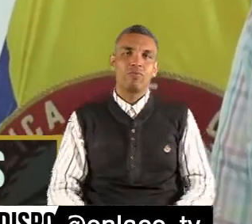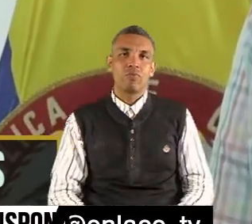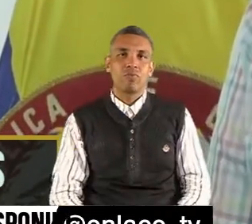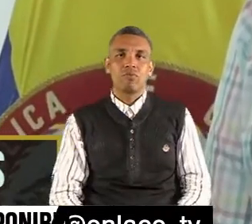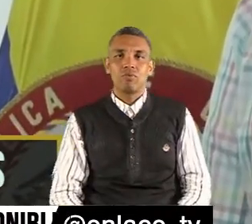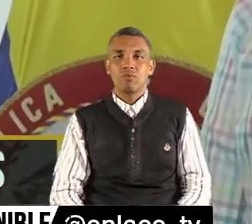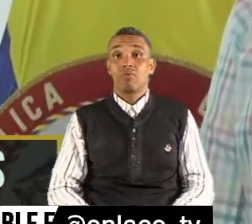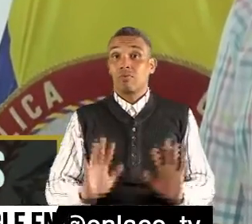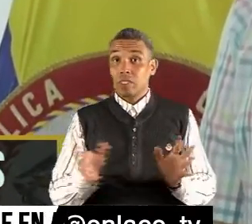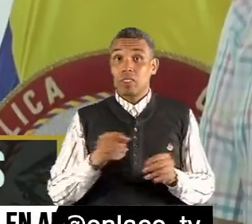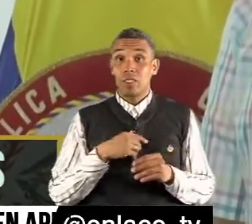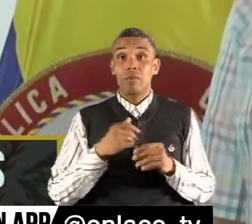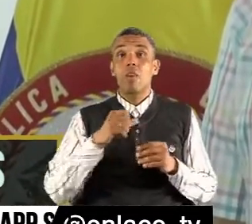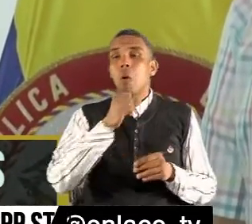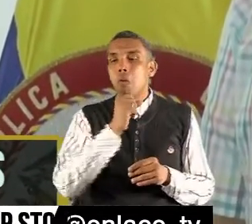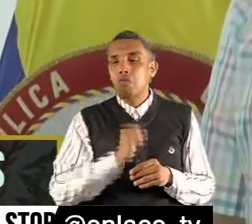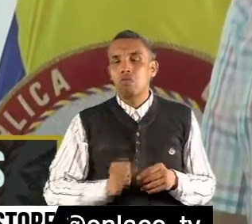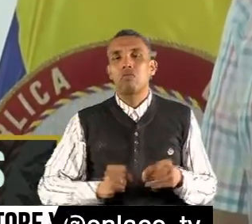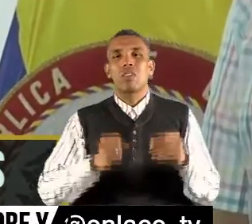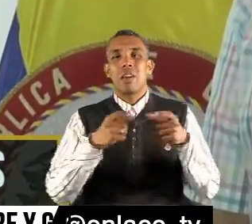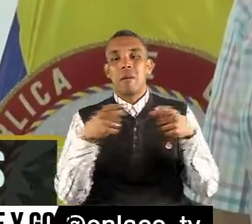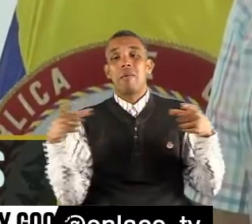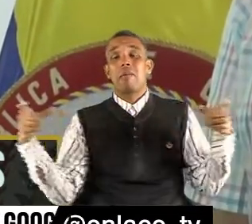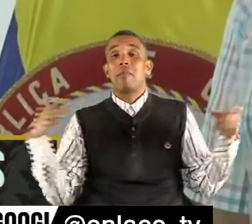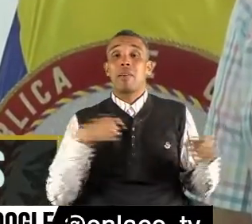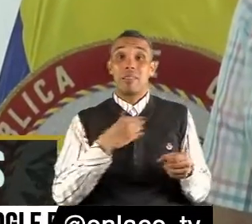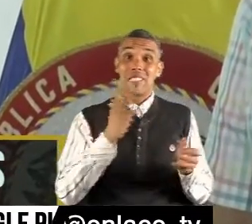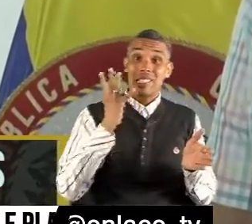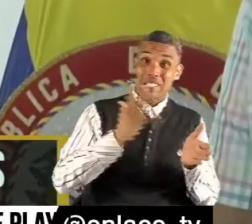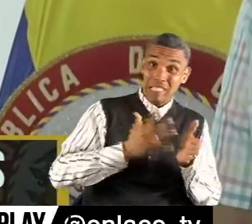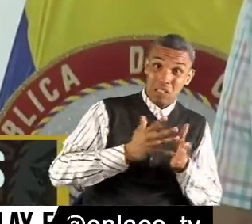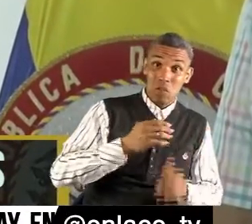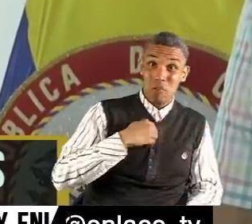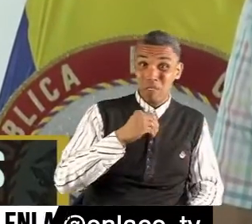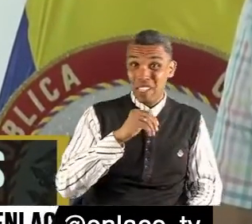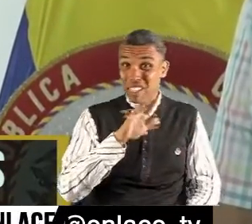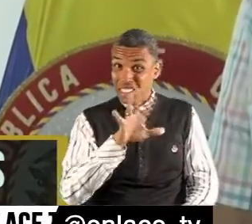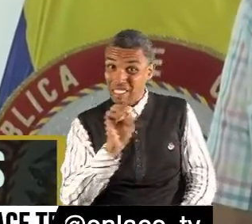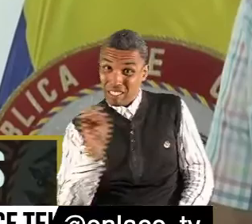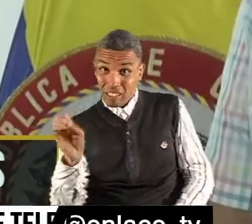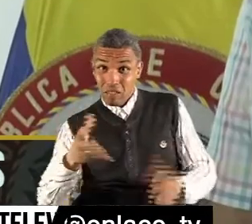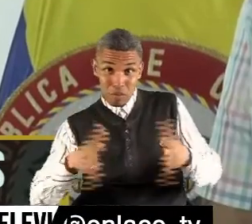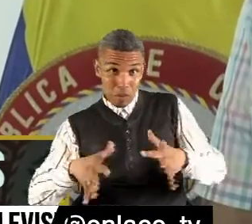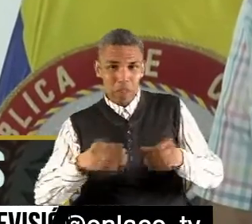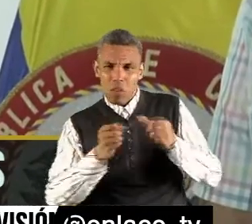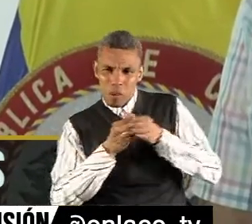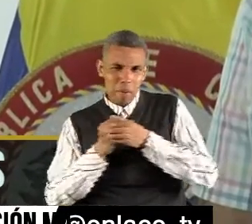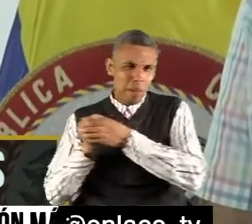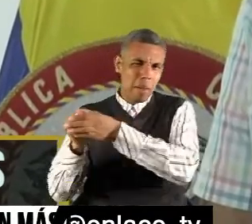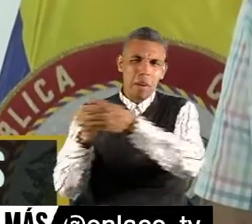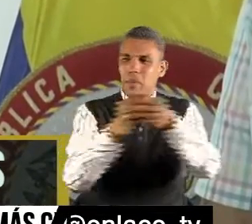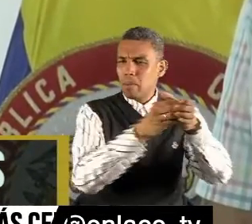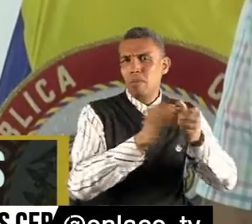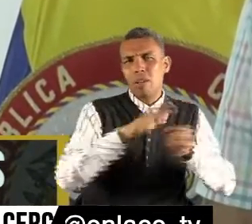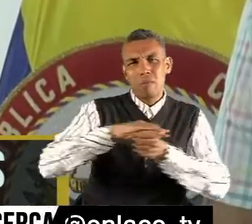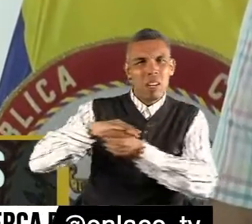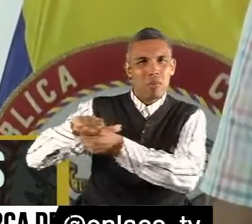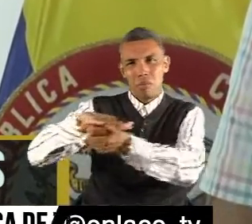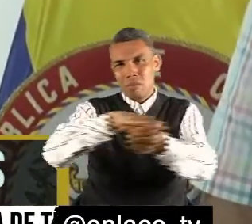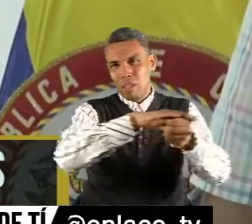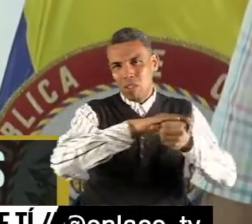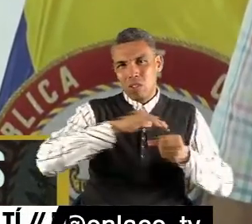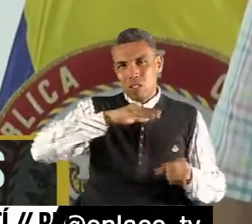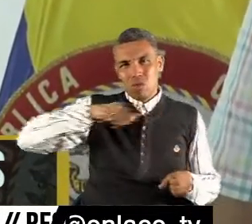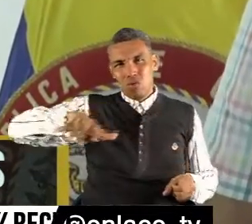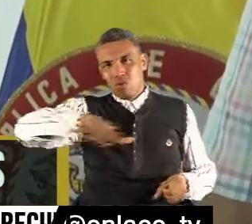son 5.512 adultos mayores de aproximadamente 50-52 centros vida en nuestra ciudad que se estarán beneficiando. El mandatario ha